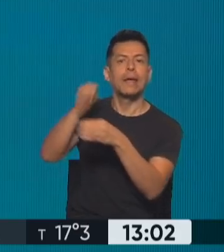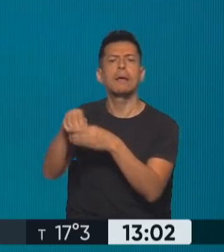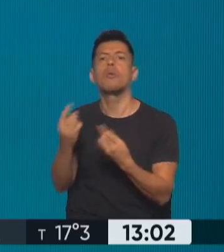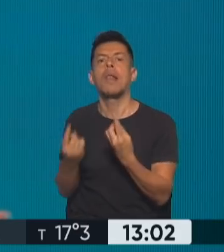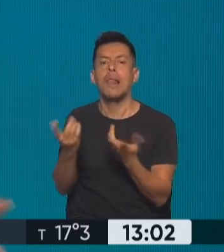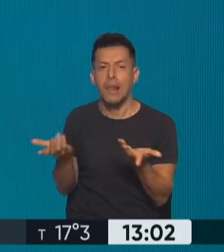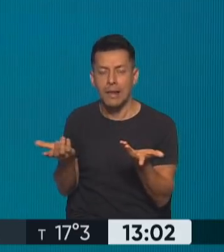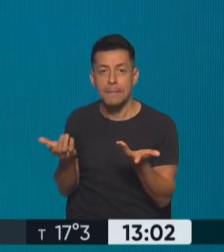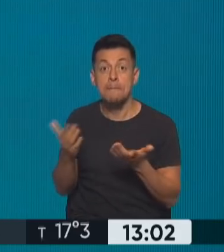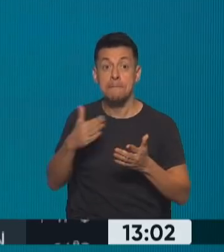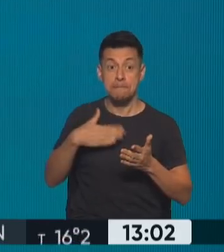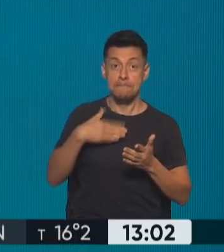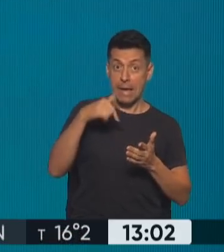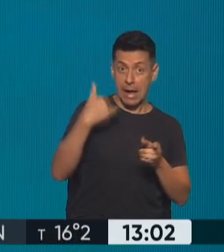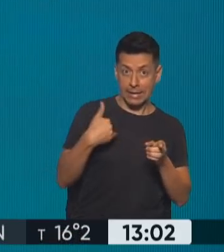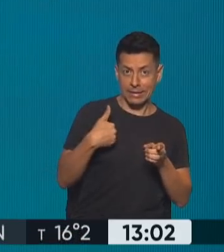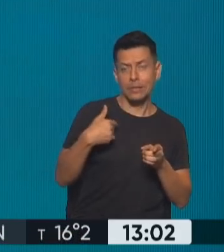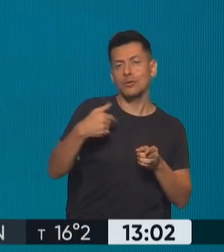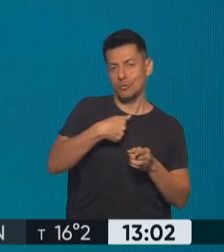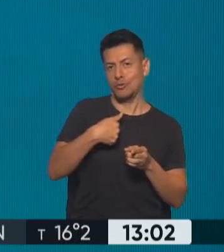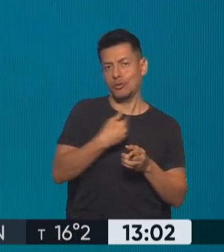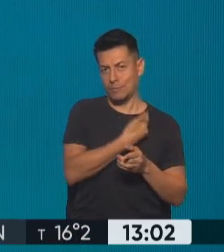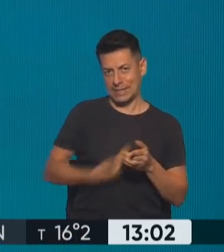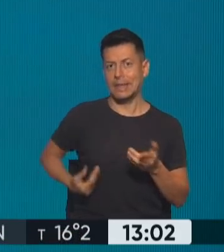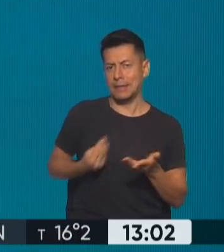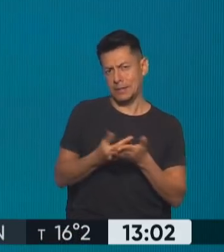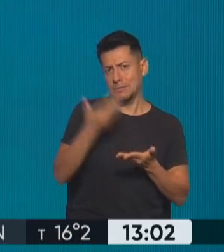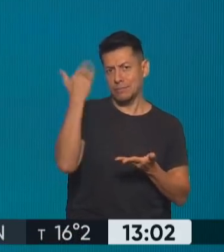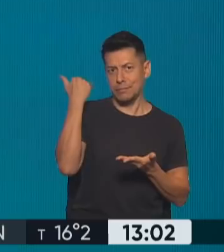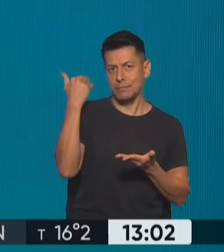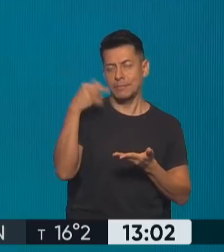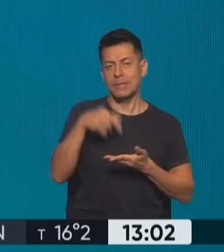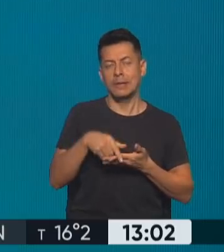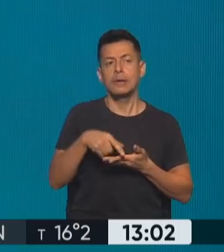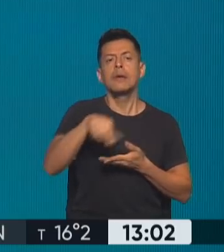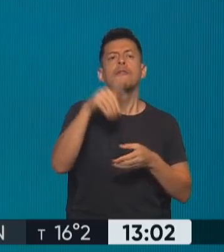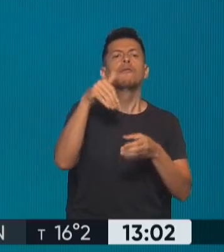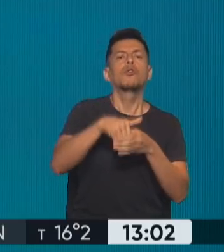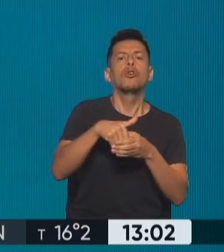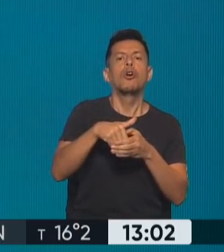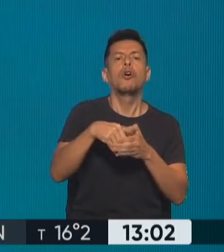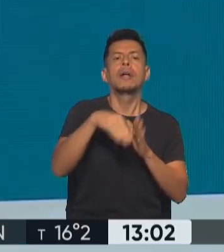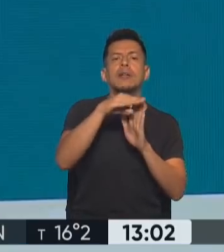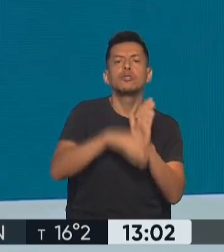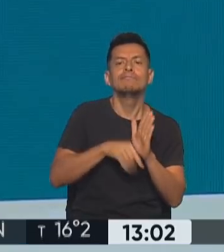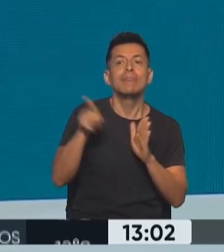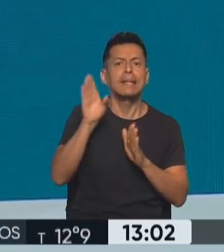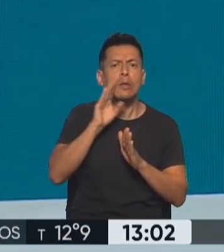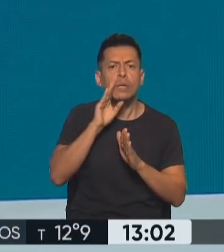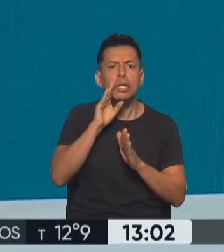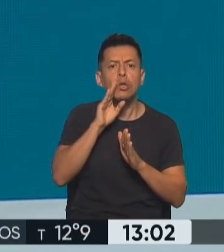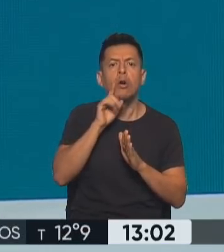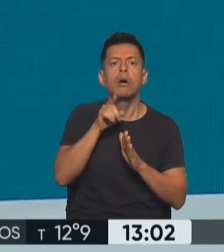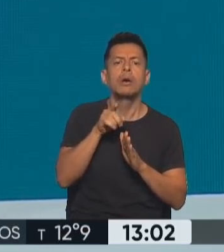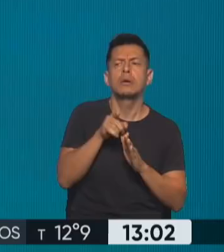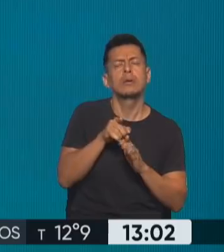país, yo era su mandataria, votó una resolución de Estados Unidos condenando lo de